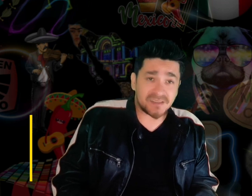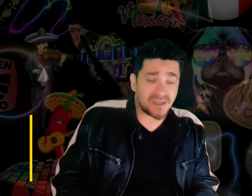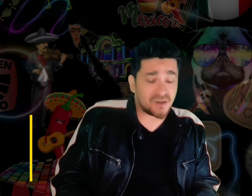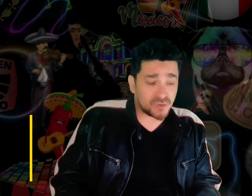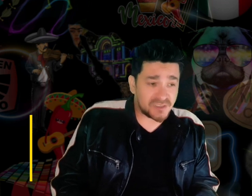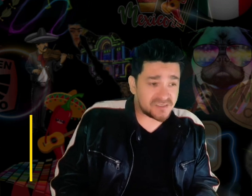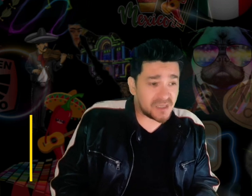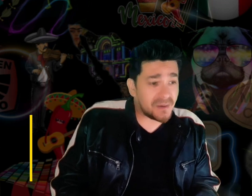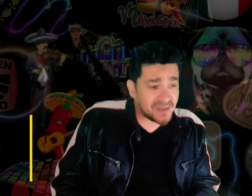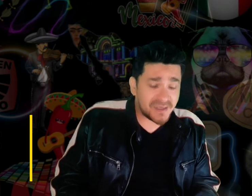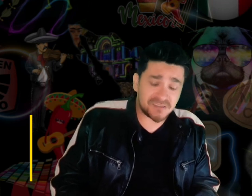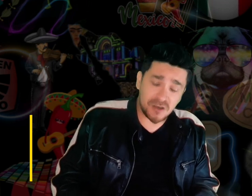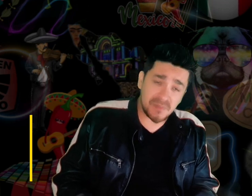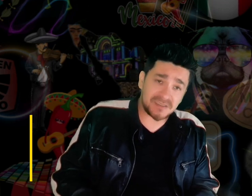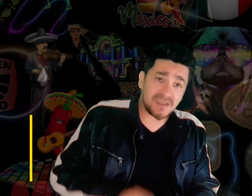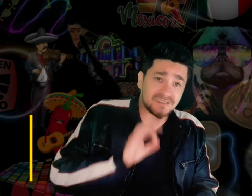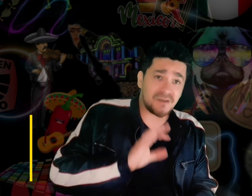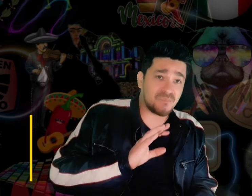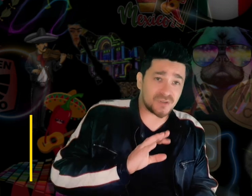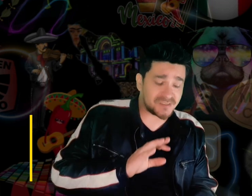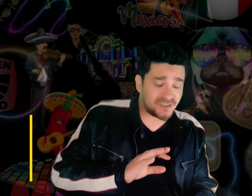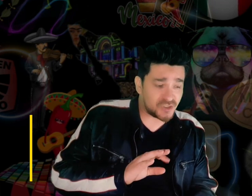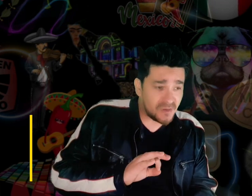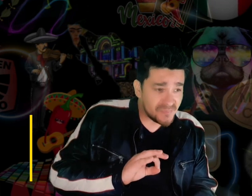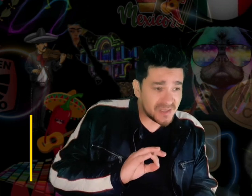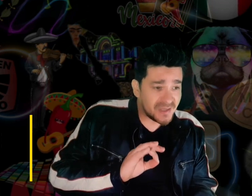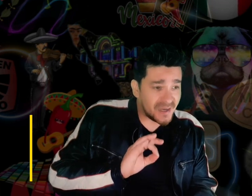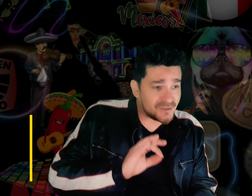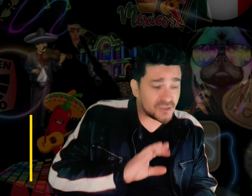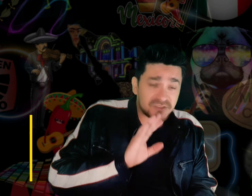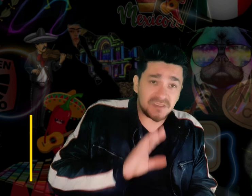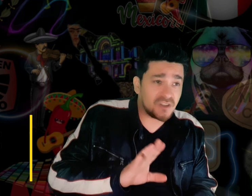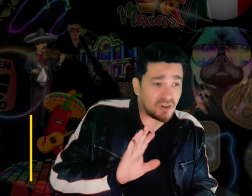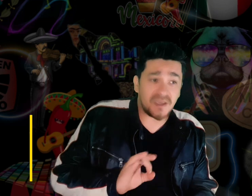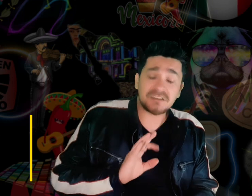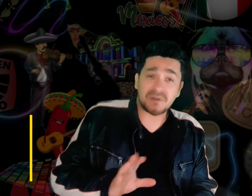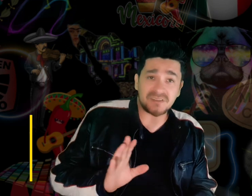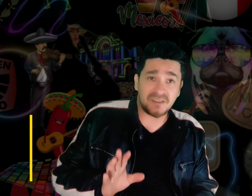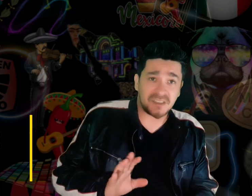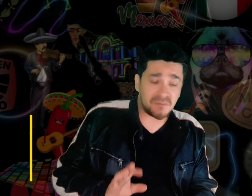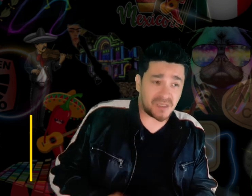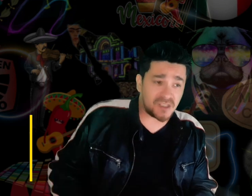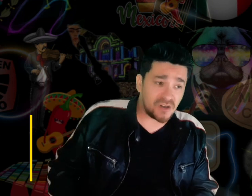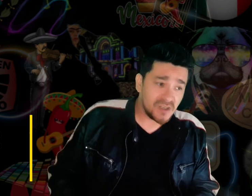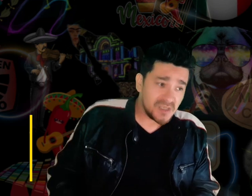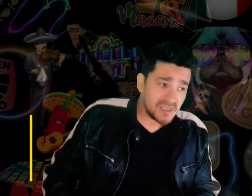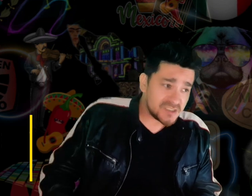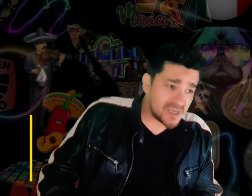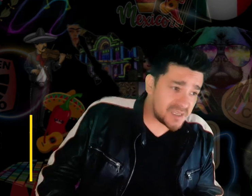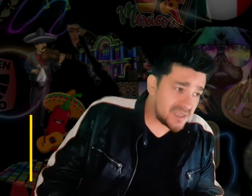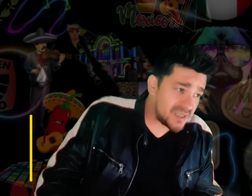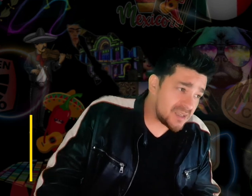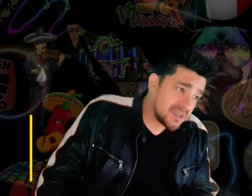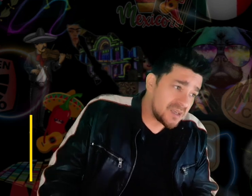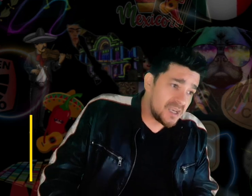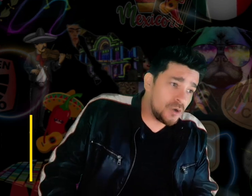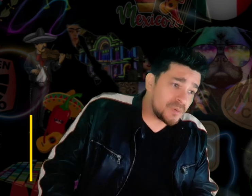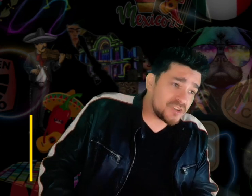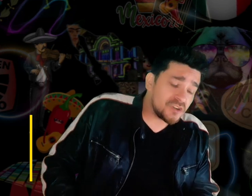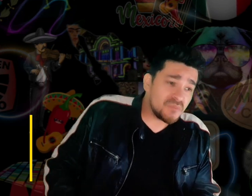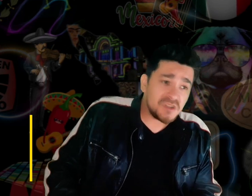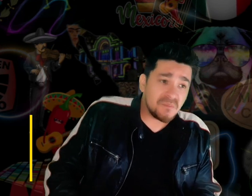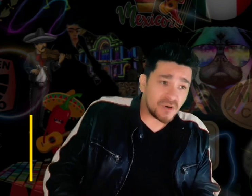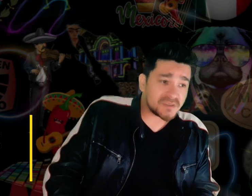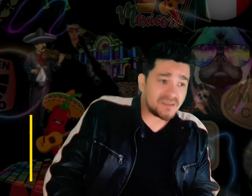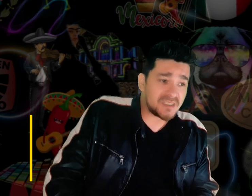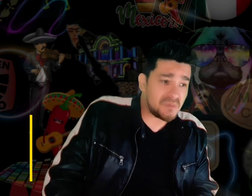va a querer que se haga justicia, va a querer que se les investigue 100% a estos cinco expresidentes de México, ya que en un